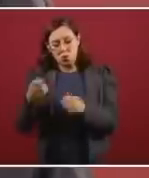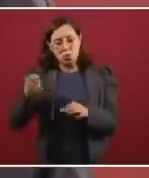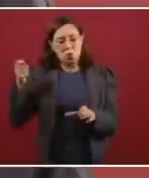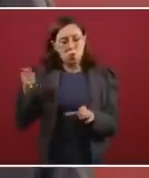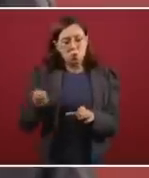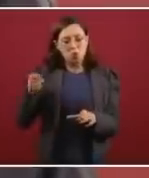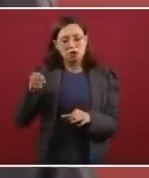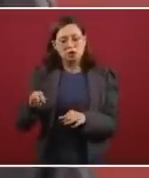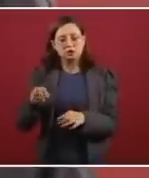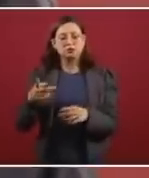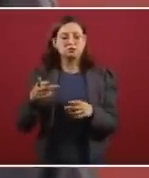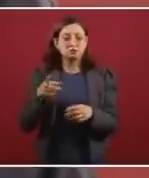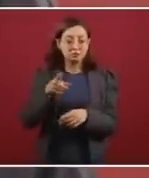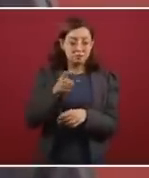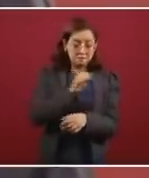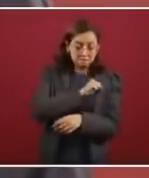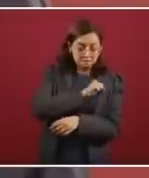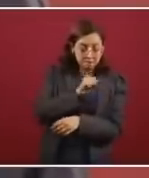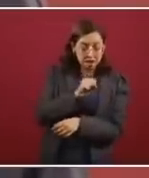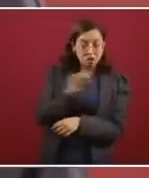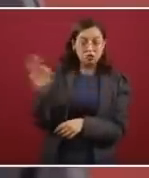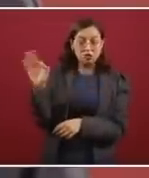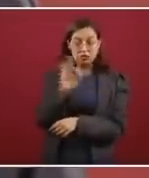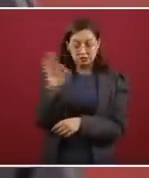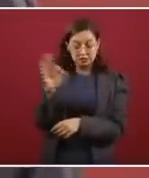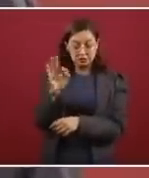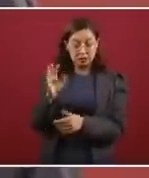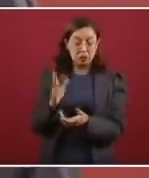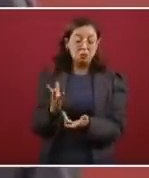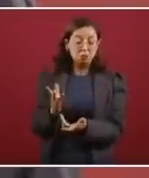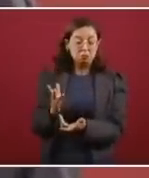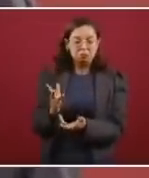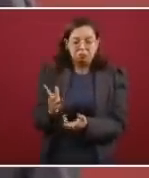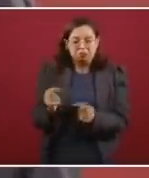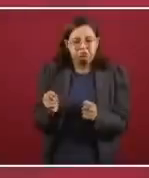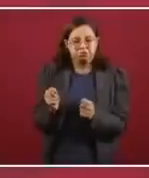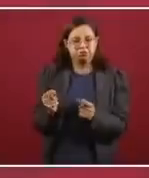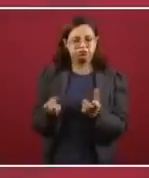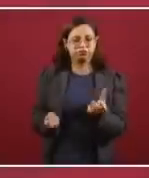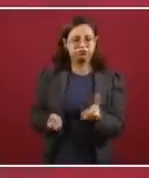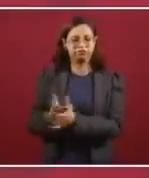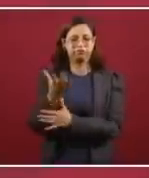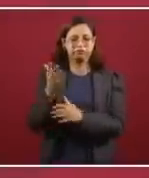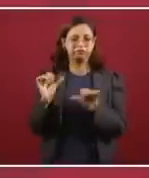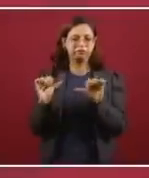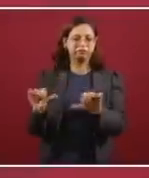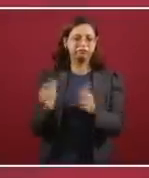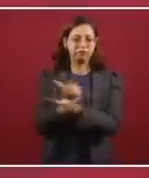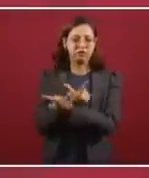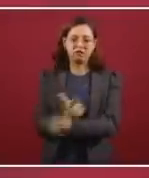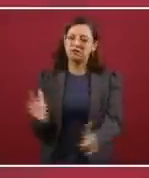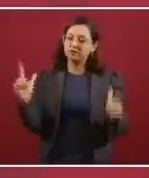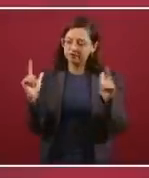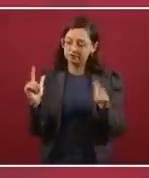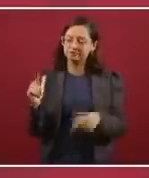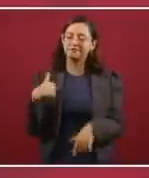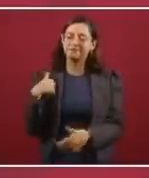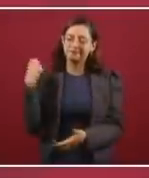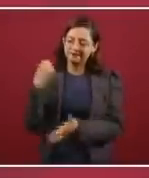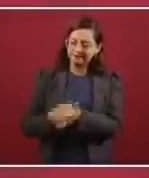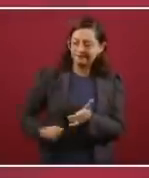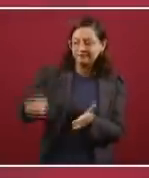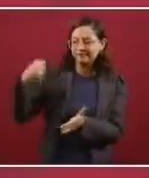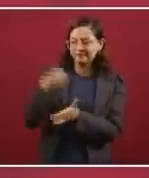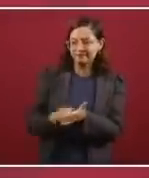en libertad presuntos delincuentes, vamos a seguir insistiendo en que debe de reformarse el